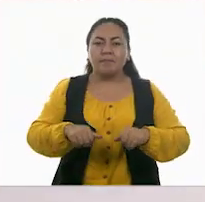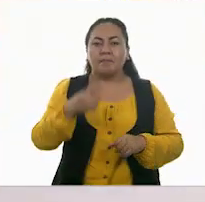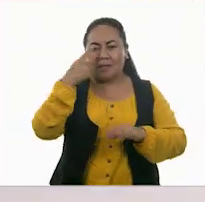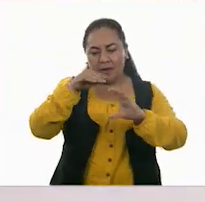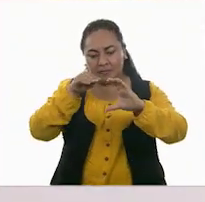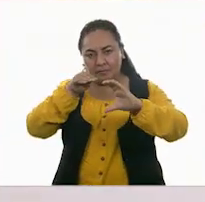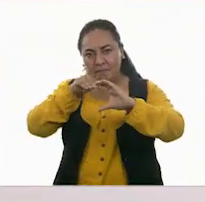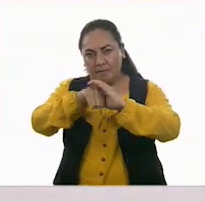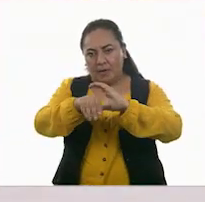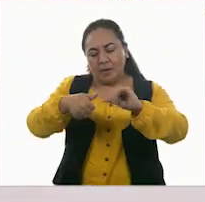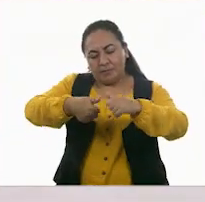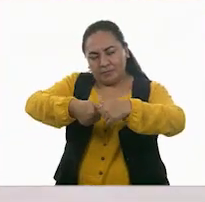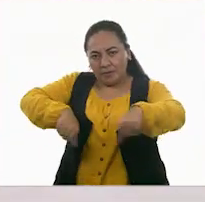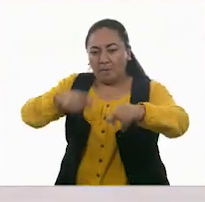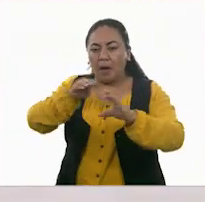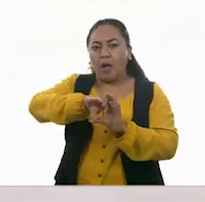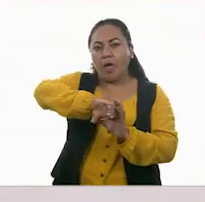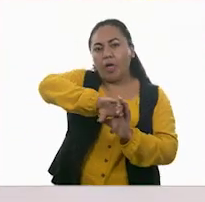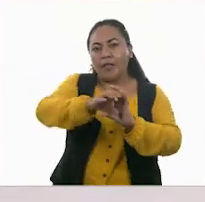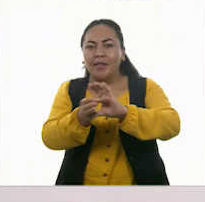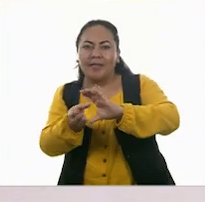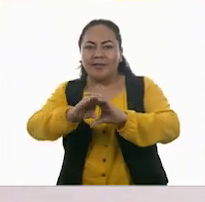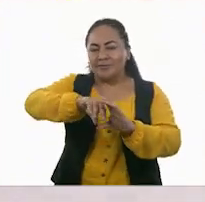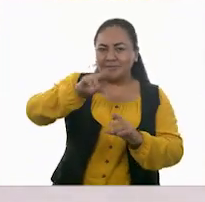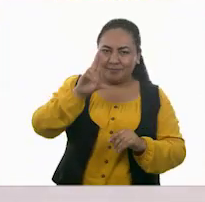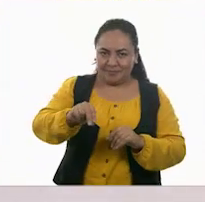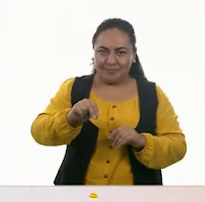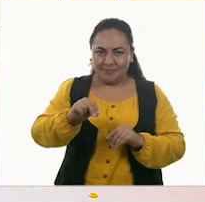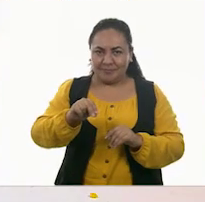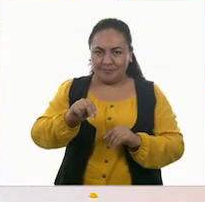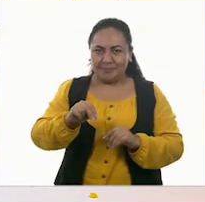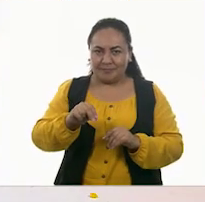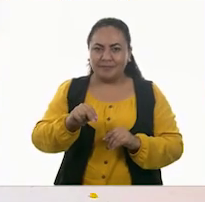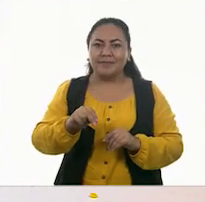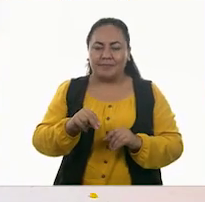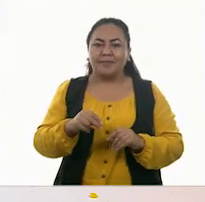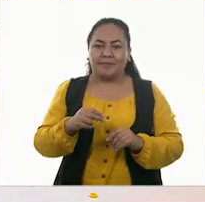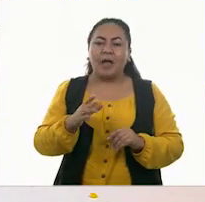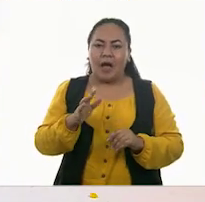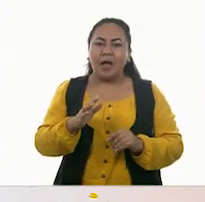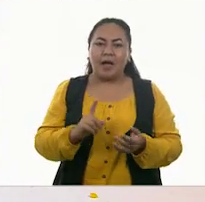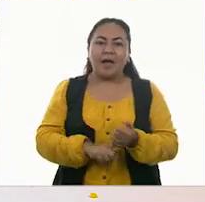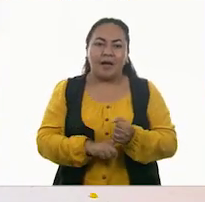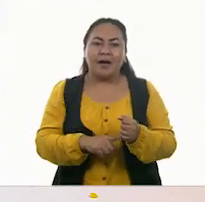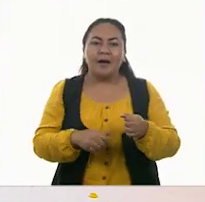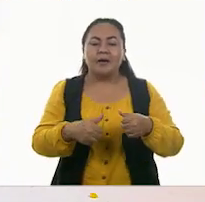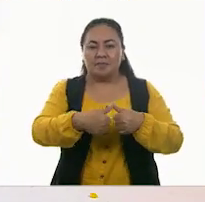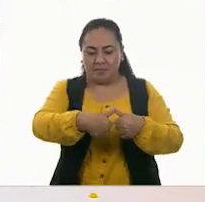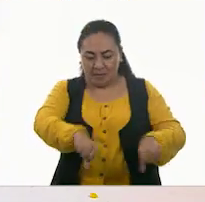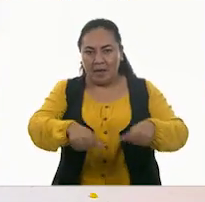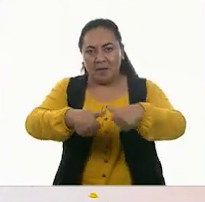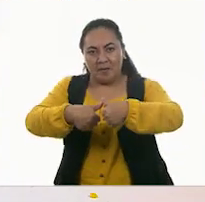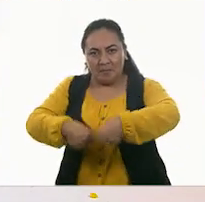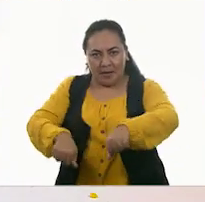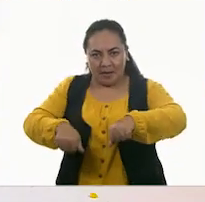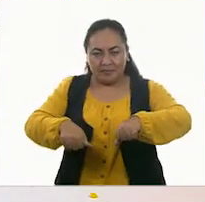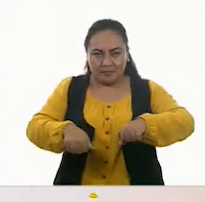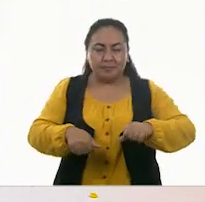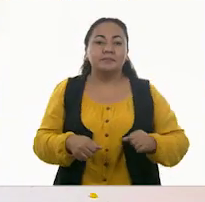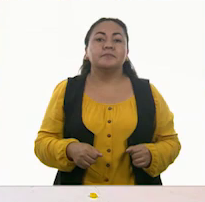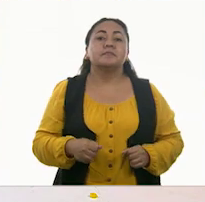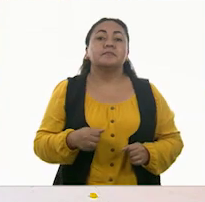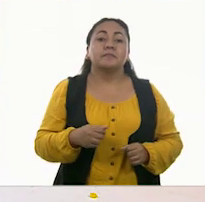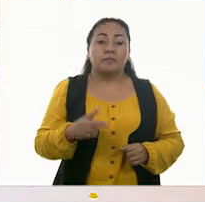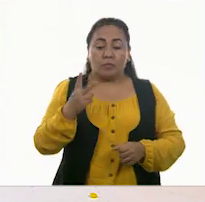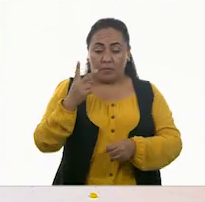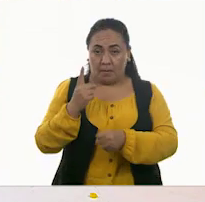túnel, para que no se mueva. ¿Vale? Entonces, sí. Estación 1 va a ser rodar. Vas a rodar. Estación 2,